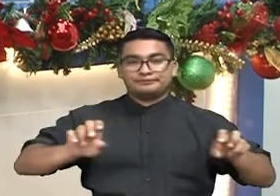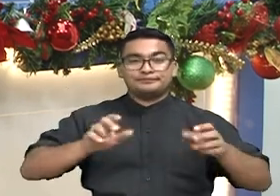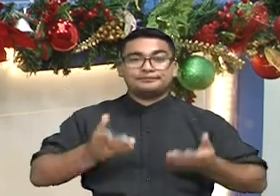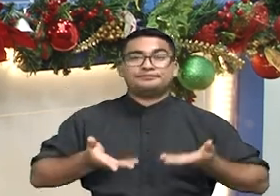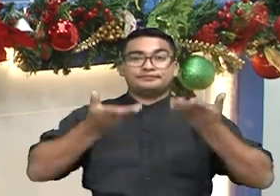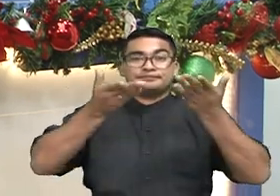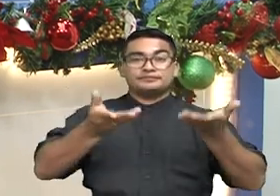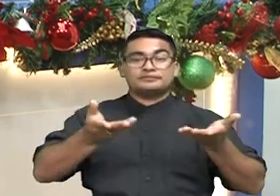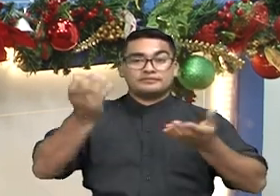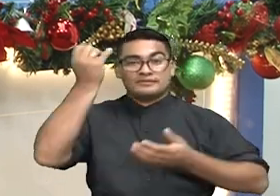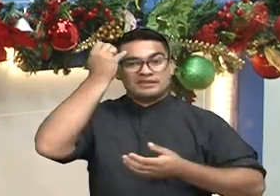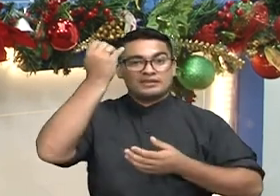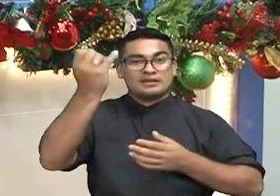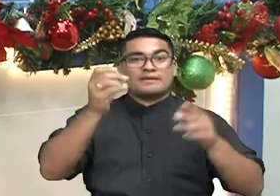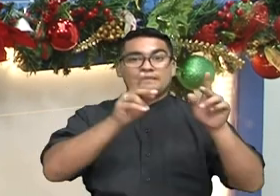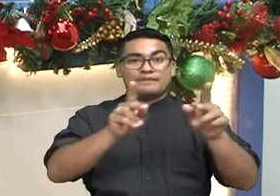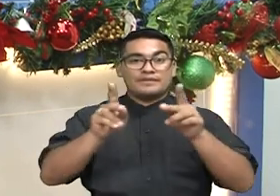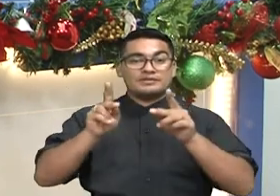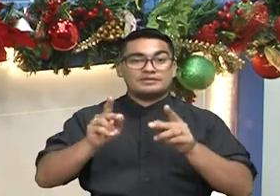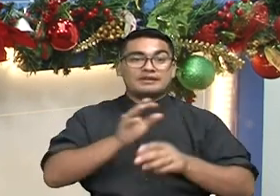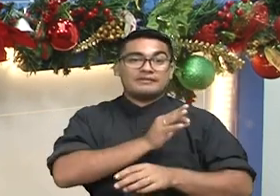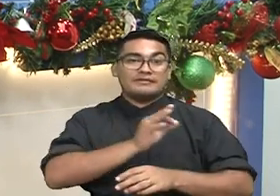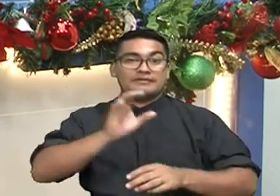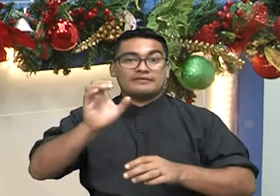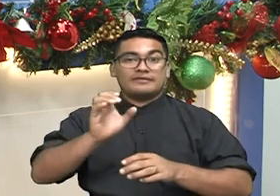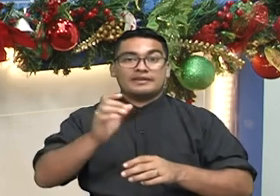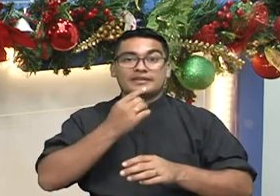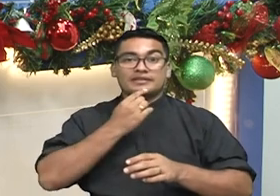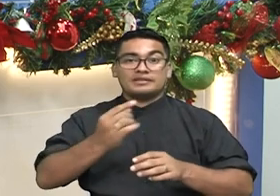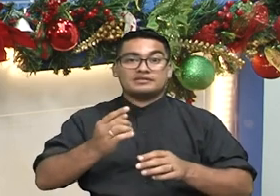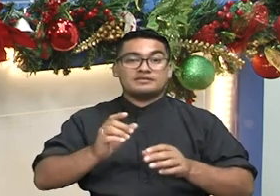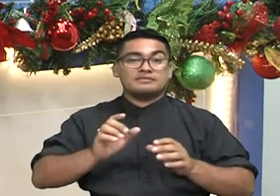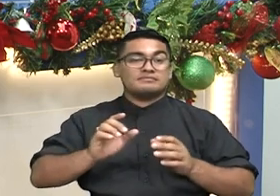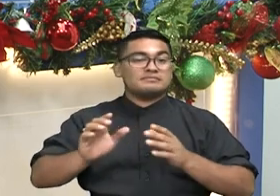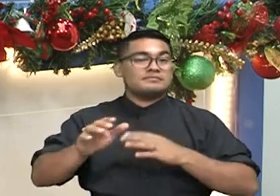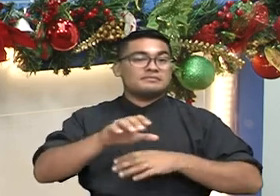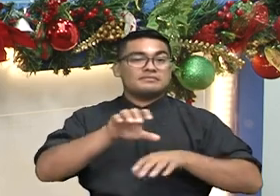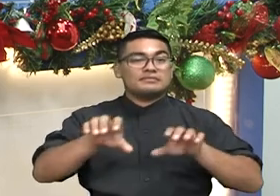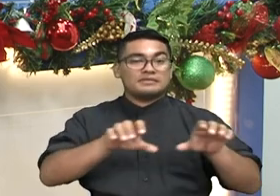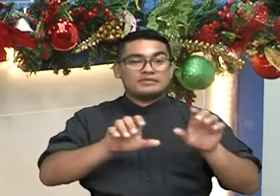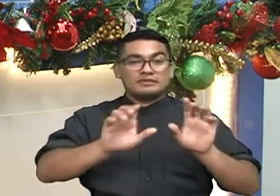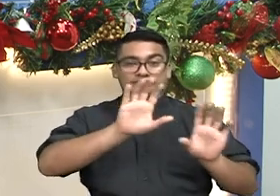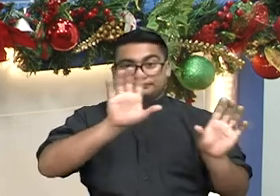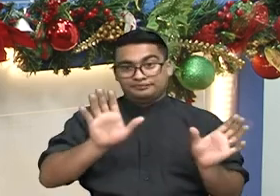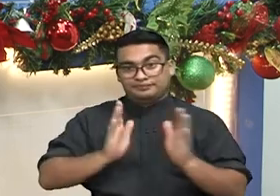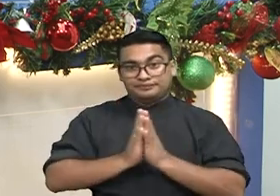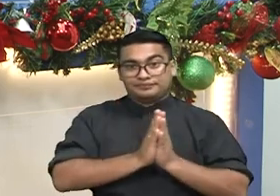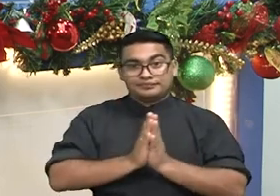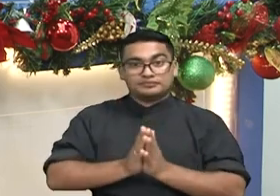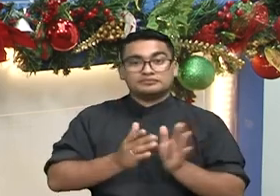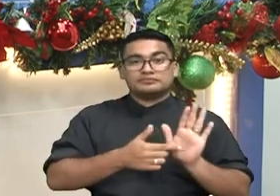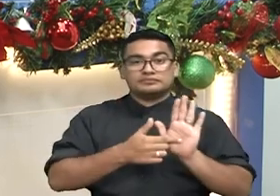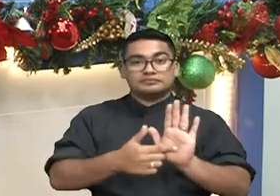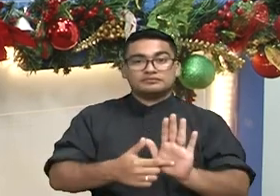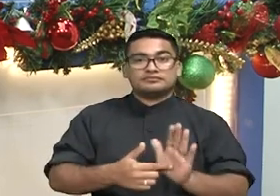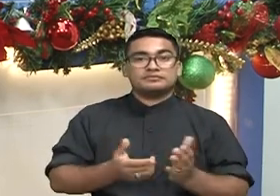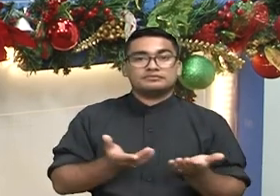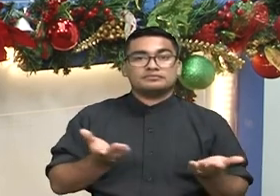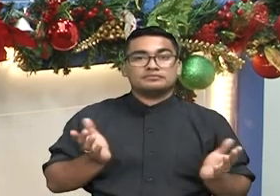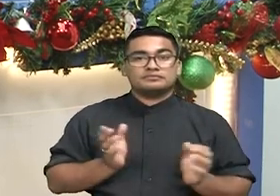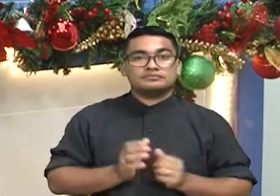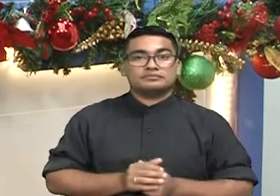el ingenio y religiosidad de las familias creyentes que participan en el concurso municipal de altares de la Purísima. Vanessa Paz nos amplía